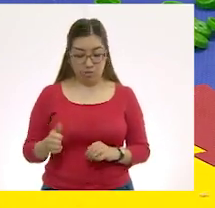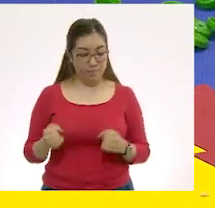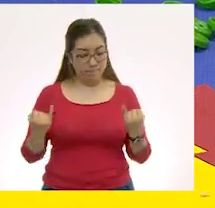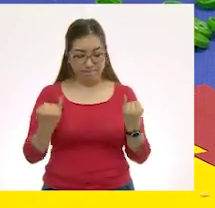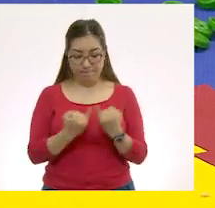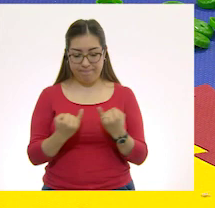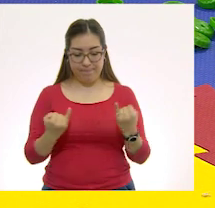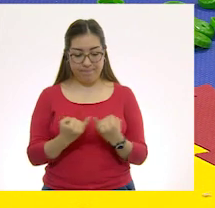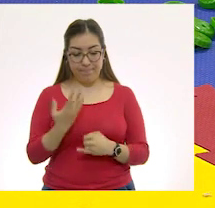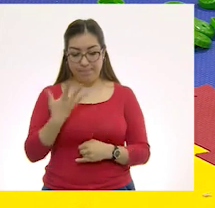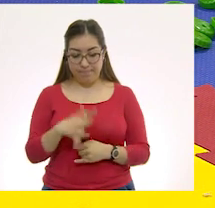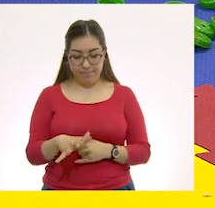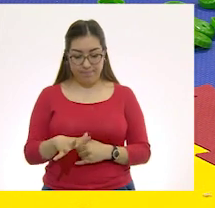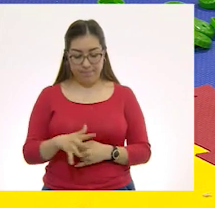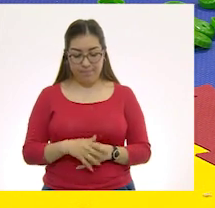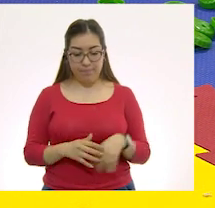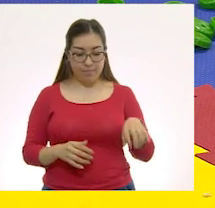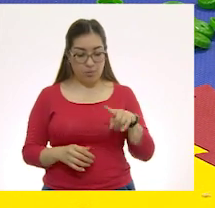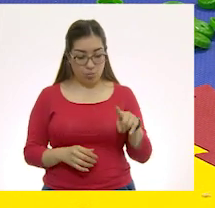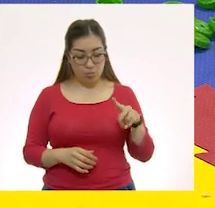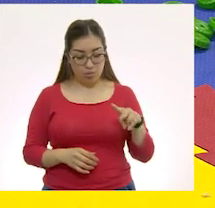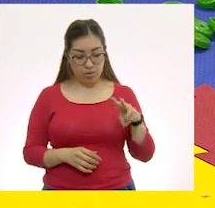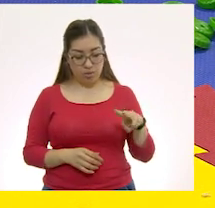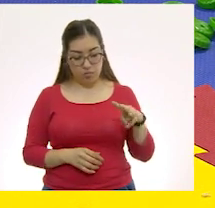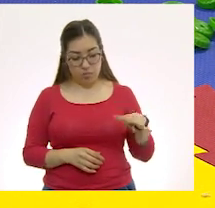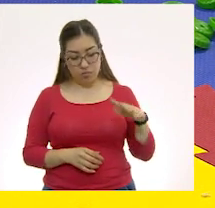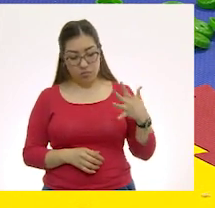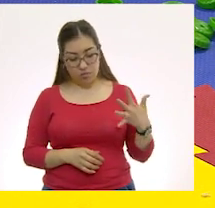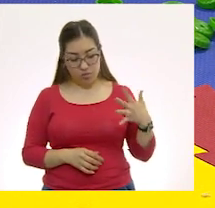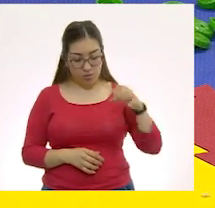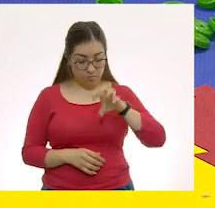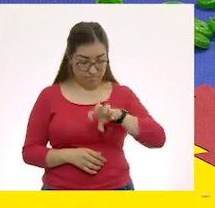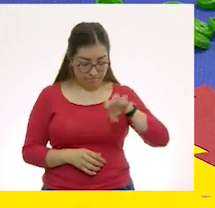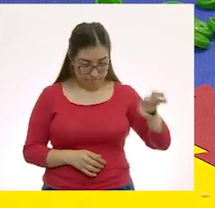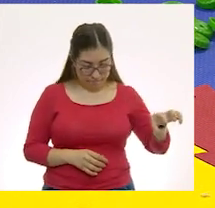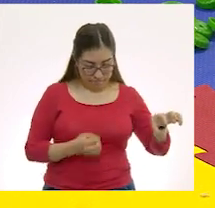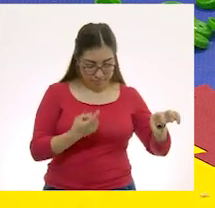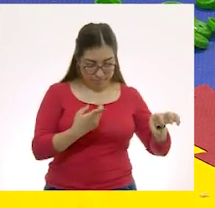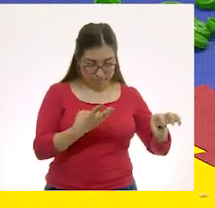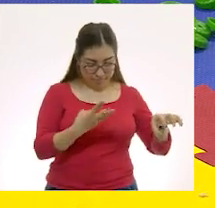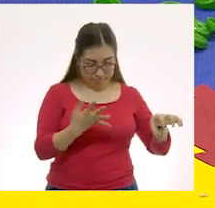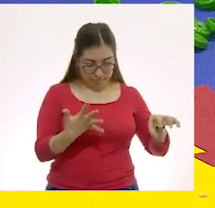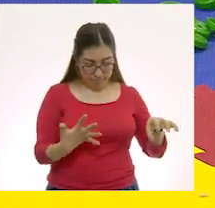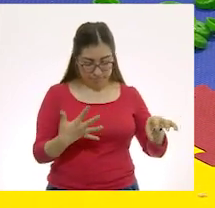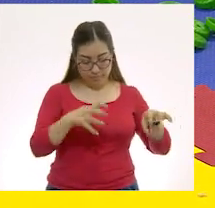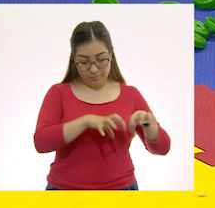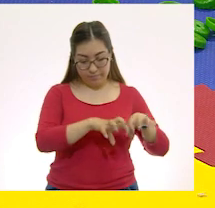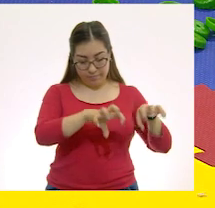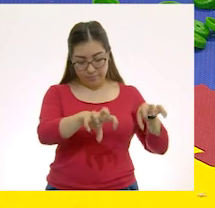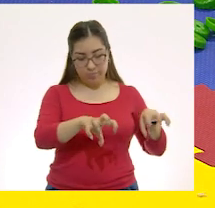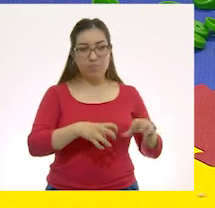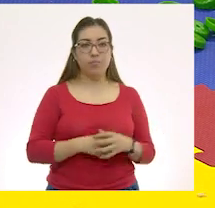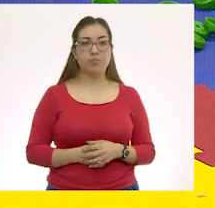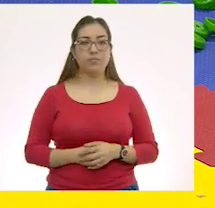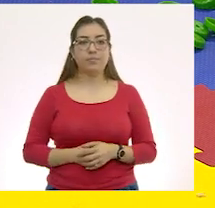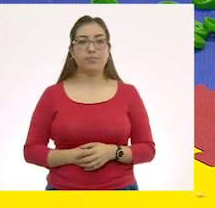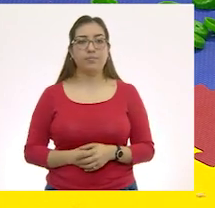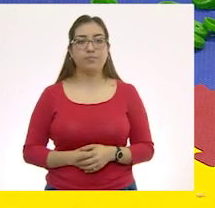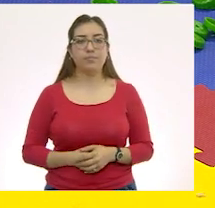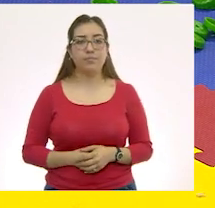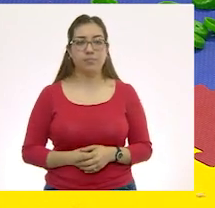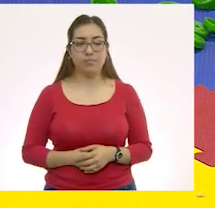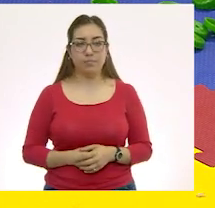qué tal está 3 4 5 ahí están y entonces me quedan otro